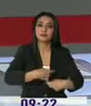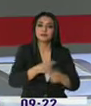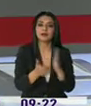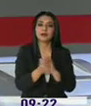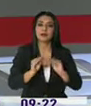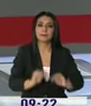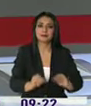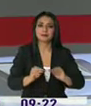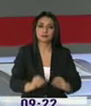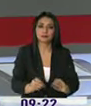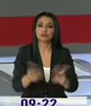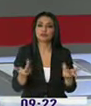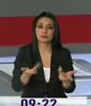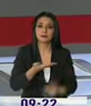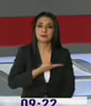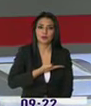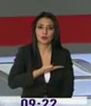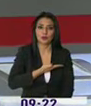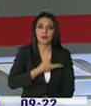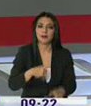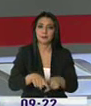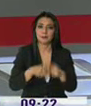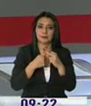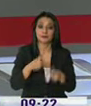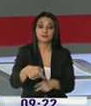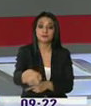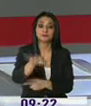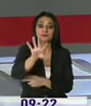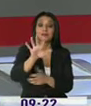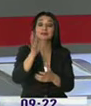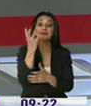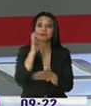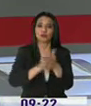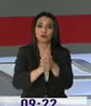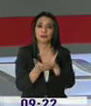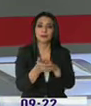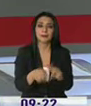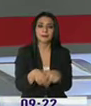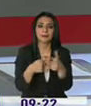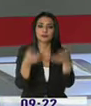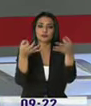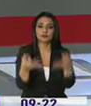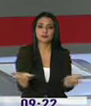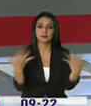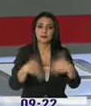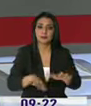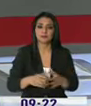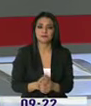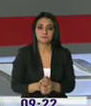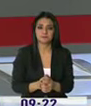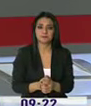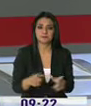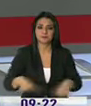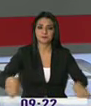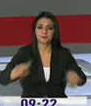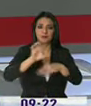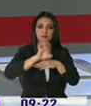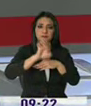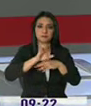de las brigadas Manuelas. Se prevé que el próximo 15 de noviembre inicien de manera oficial el trabajo en el territorio